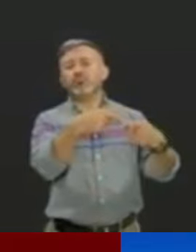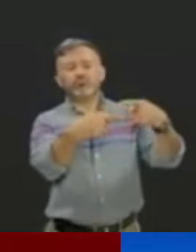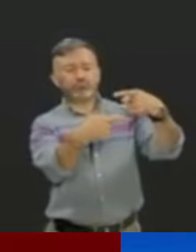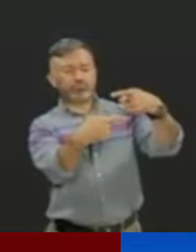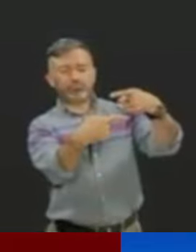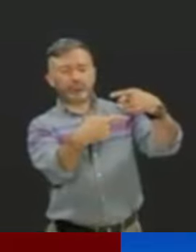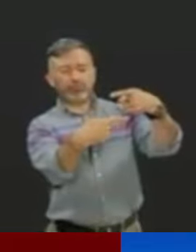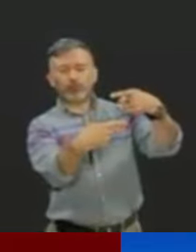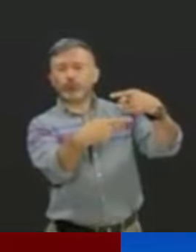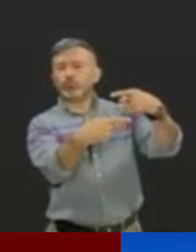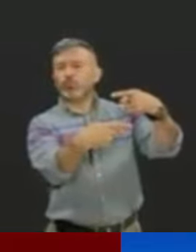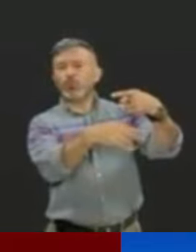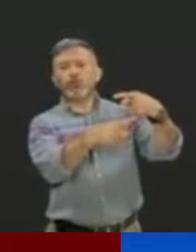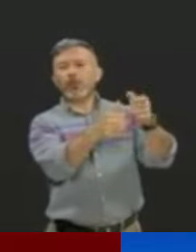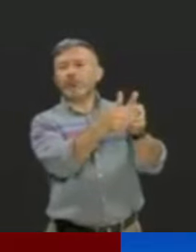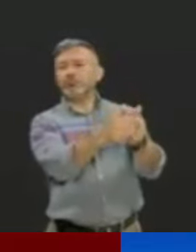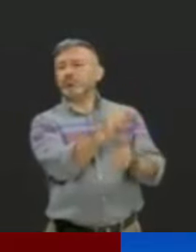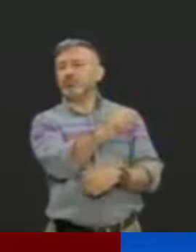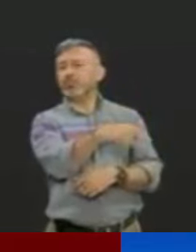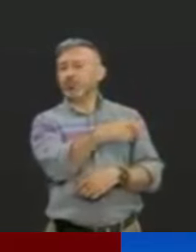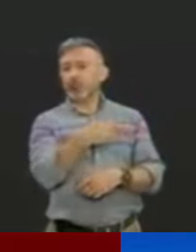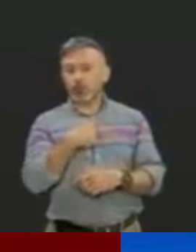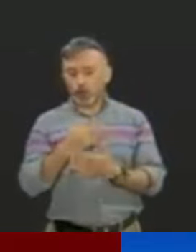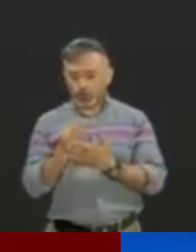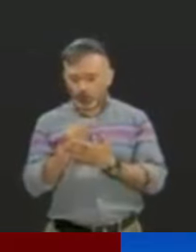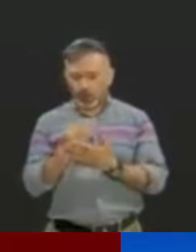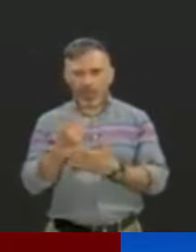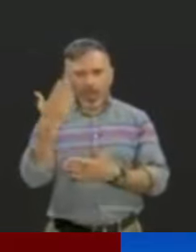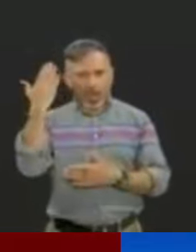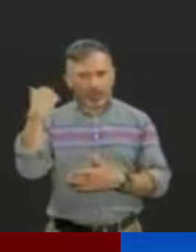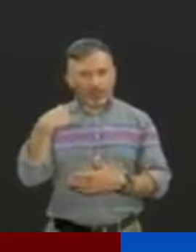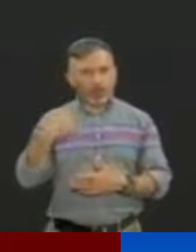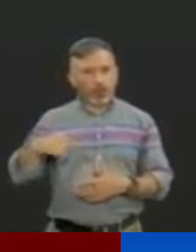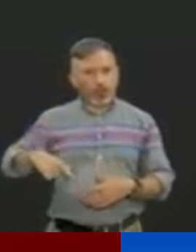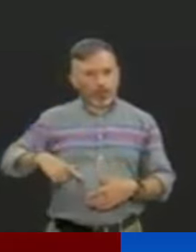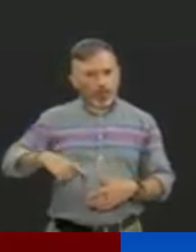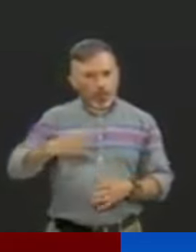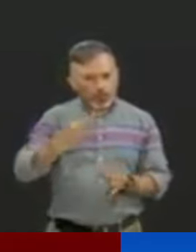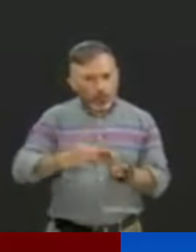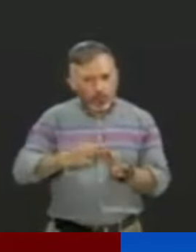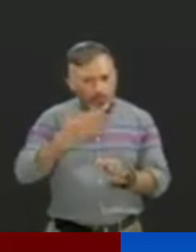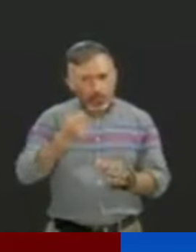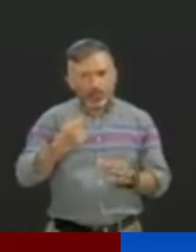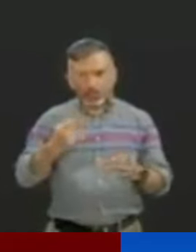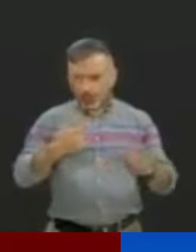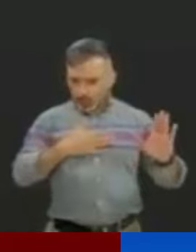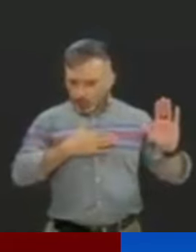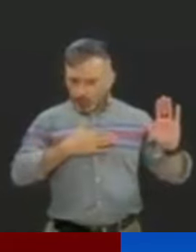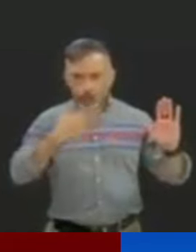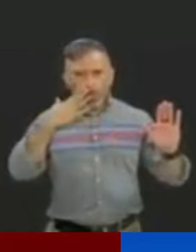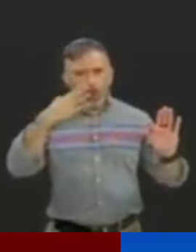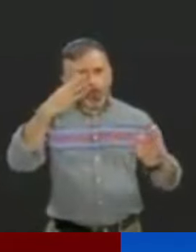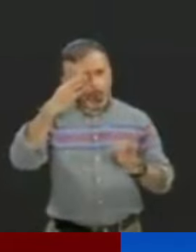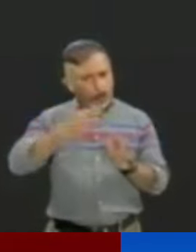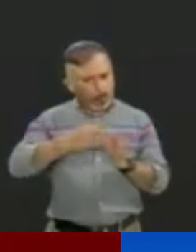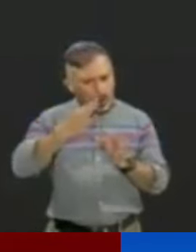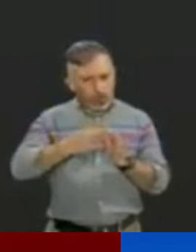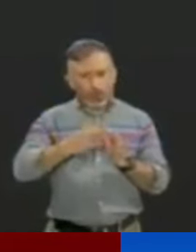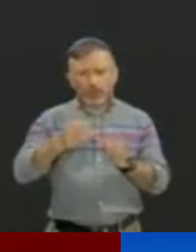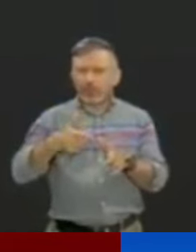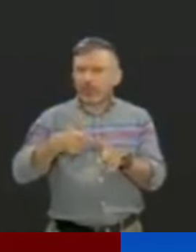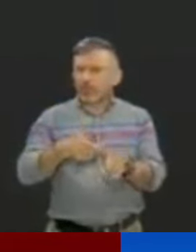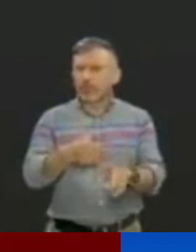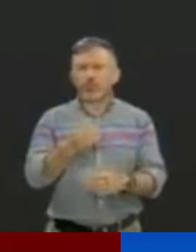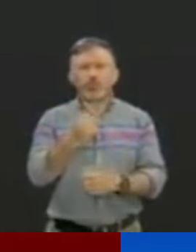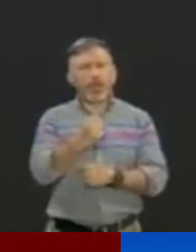muchísimo tiempo, gracias a sus buenos gobiernos, gracias a cumplirle a la gente, va a seguir siendo por muchos, muchos años,